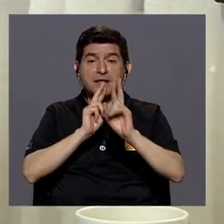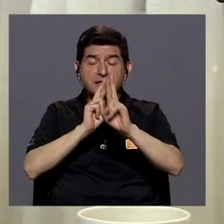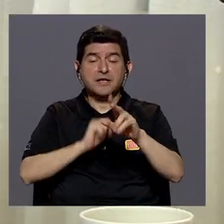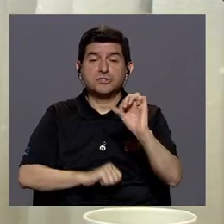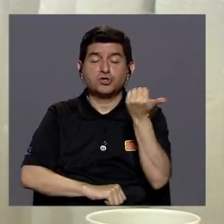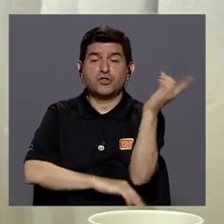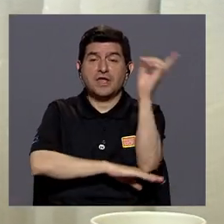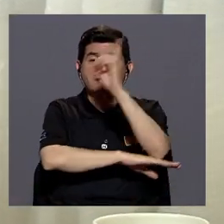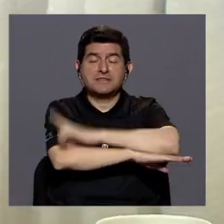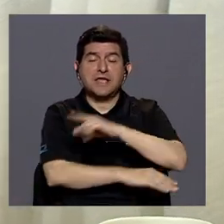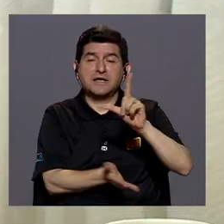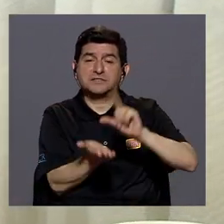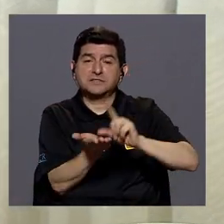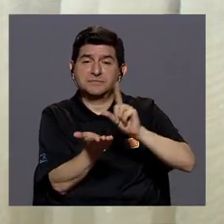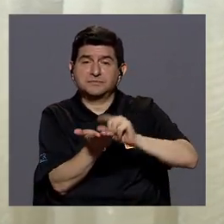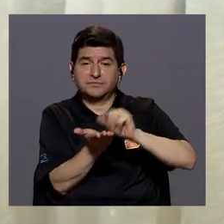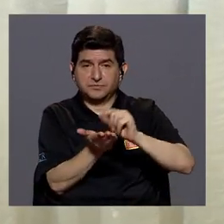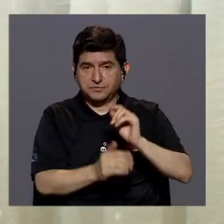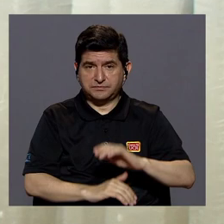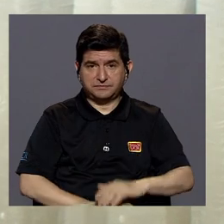para publicarse, creo que da.